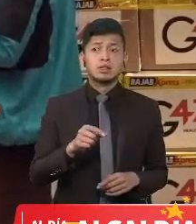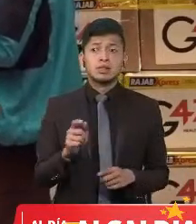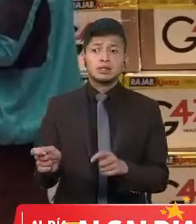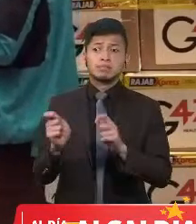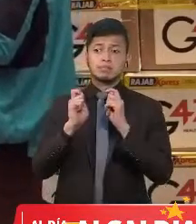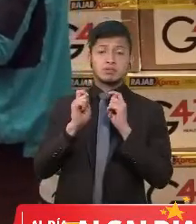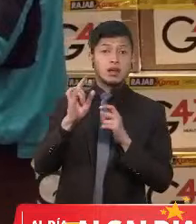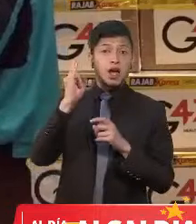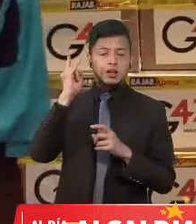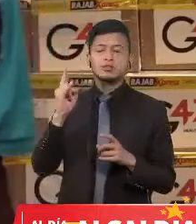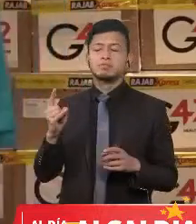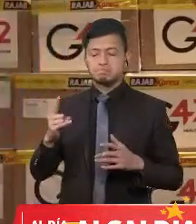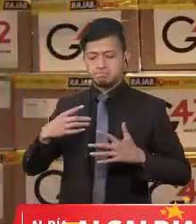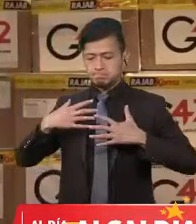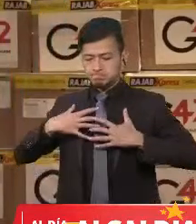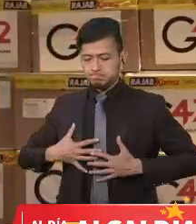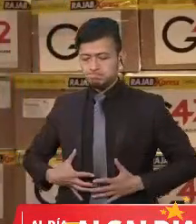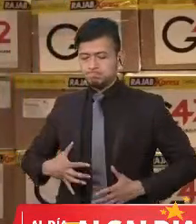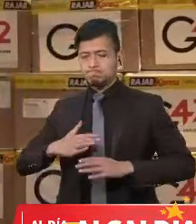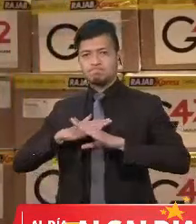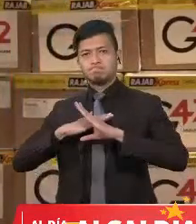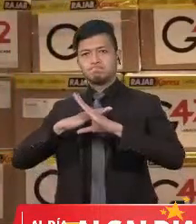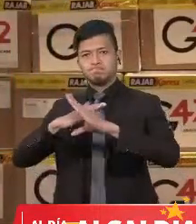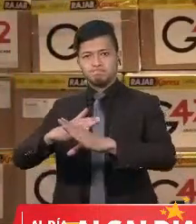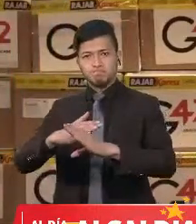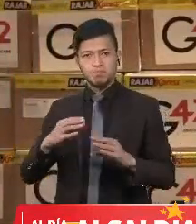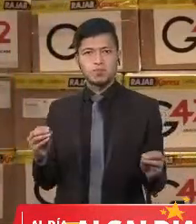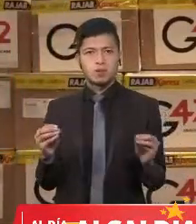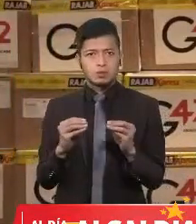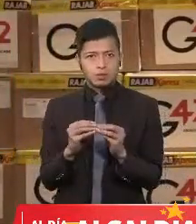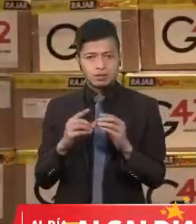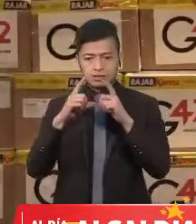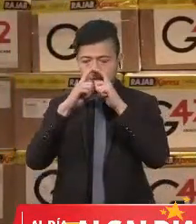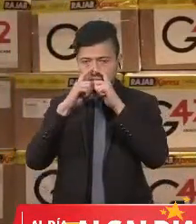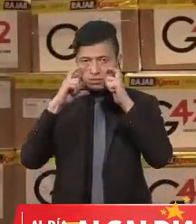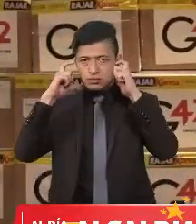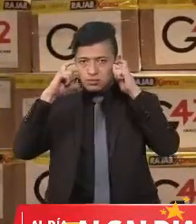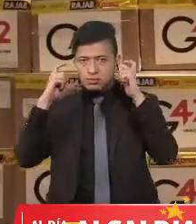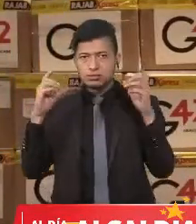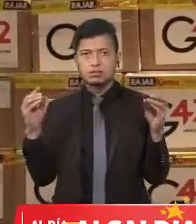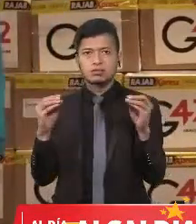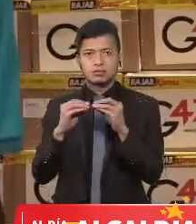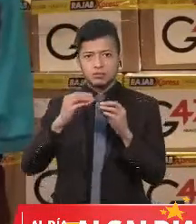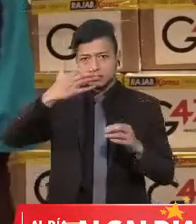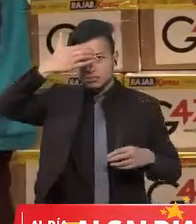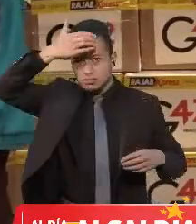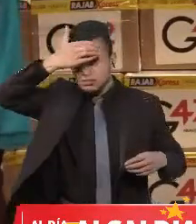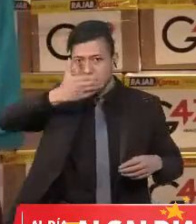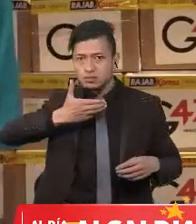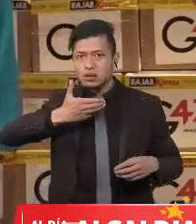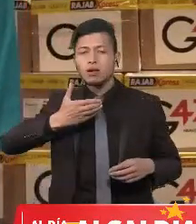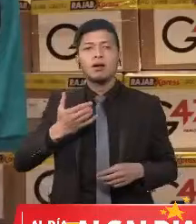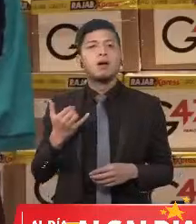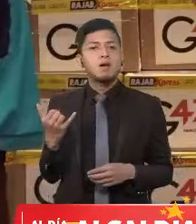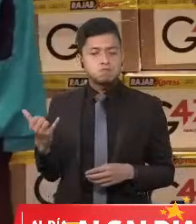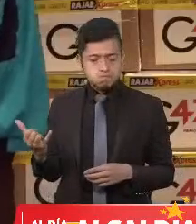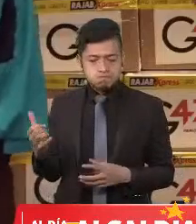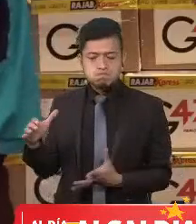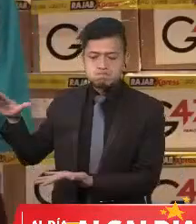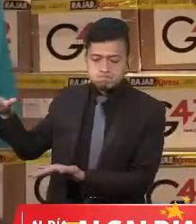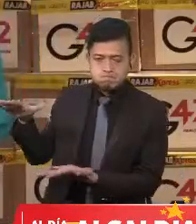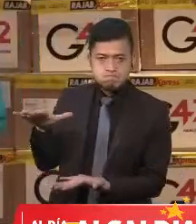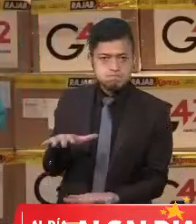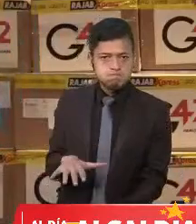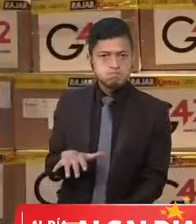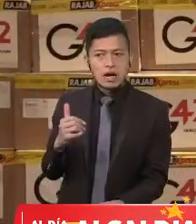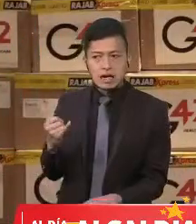contagio. Y tenemos mascarillas y tenemos caretas que, pues